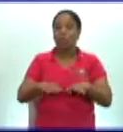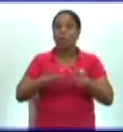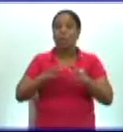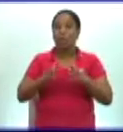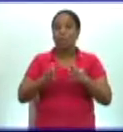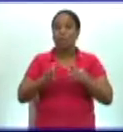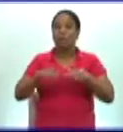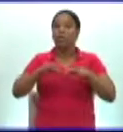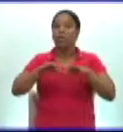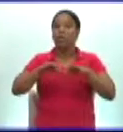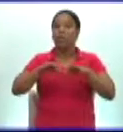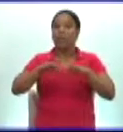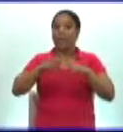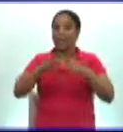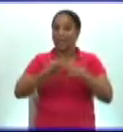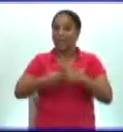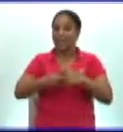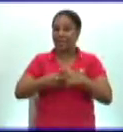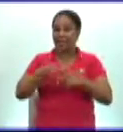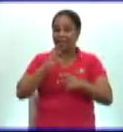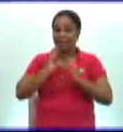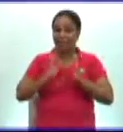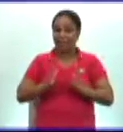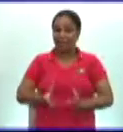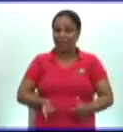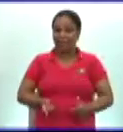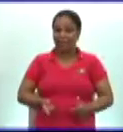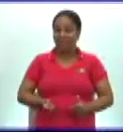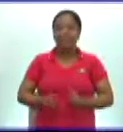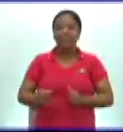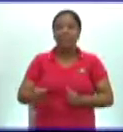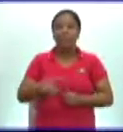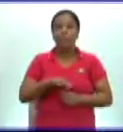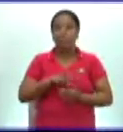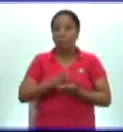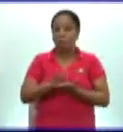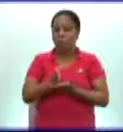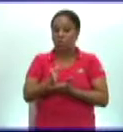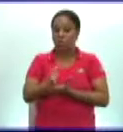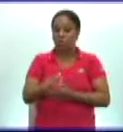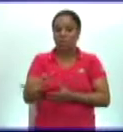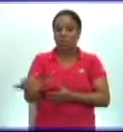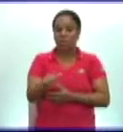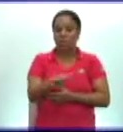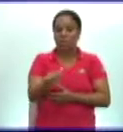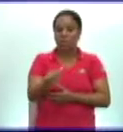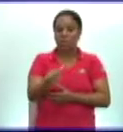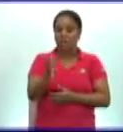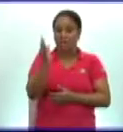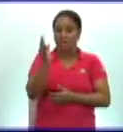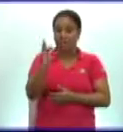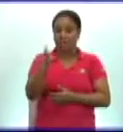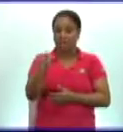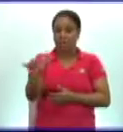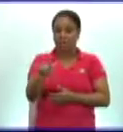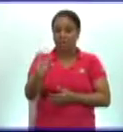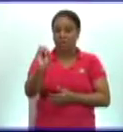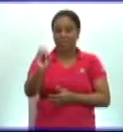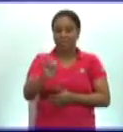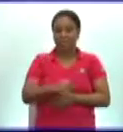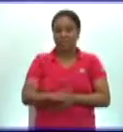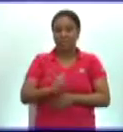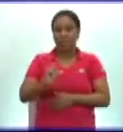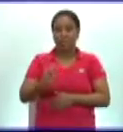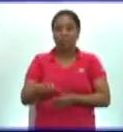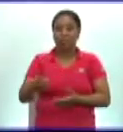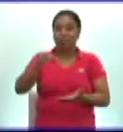la fuerza resultante es igual a 0. Vamos a ver el otro ejemplo, donde aumentamos la masa del